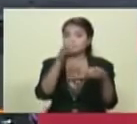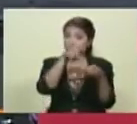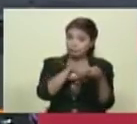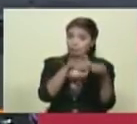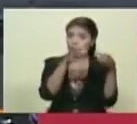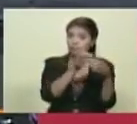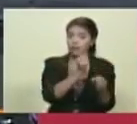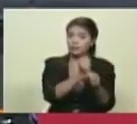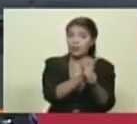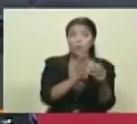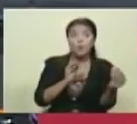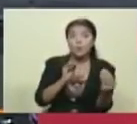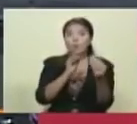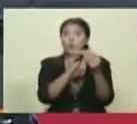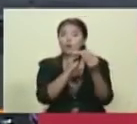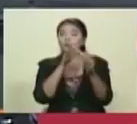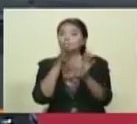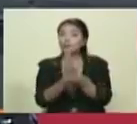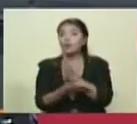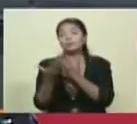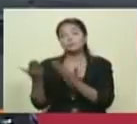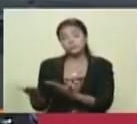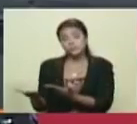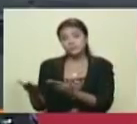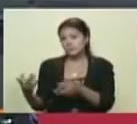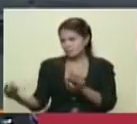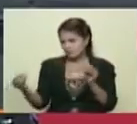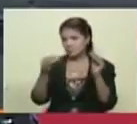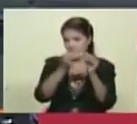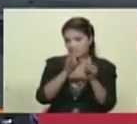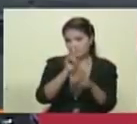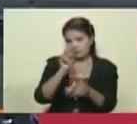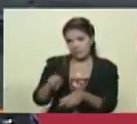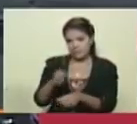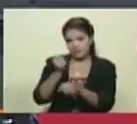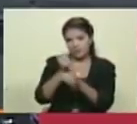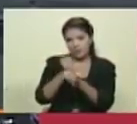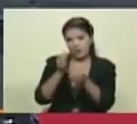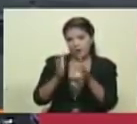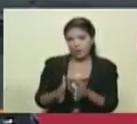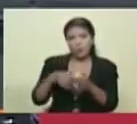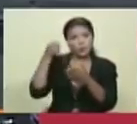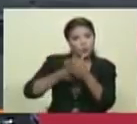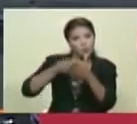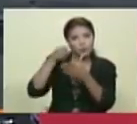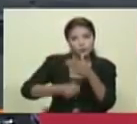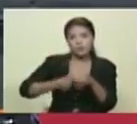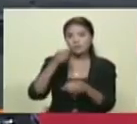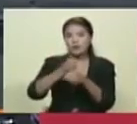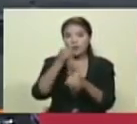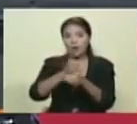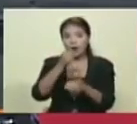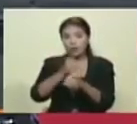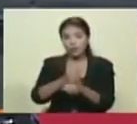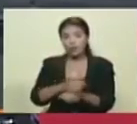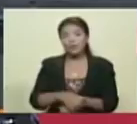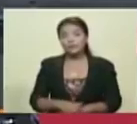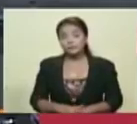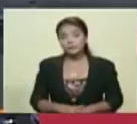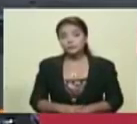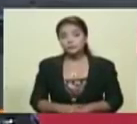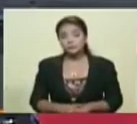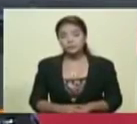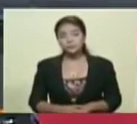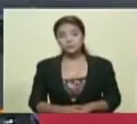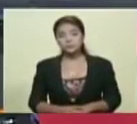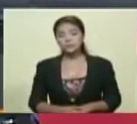las coincidencias con el caso suyo, señor presidente, de las luchas trabajadoras, las luchas de la clase trabajadora, hemos